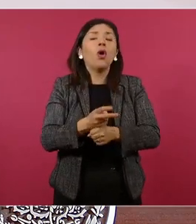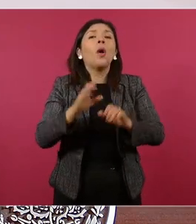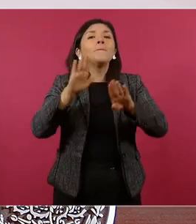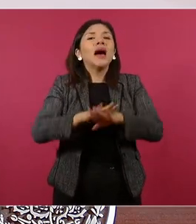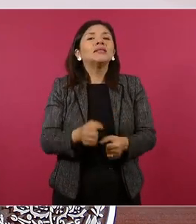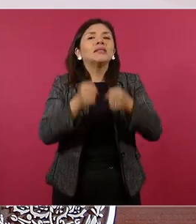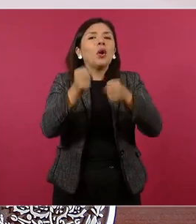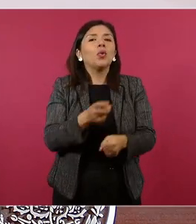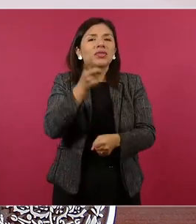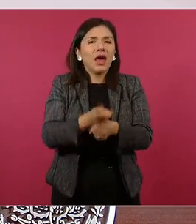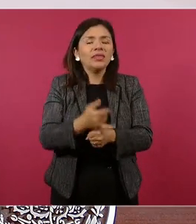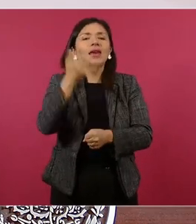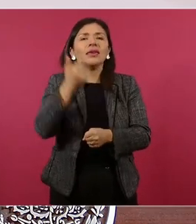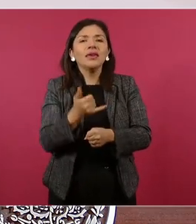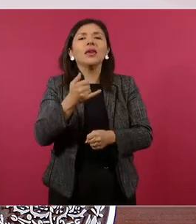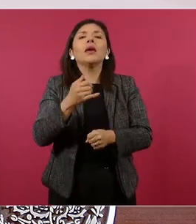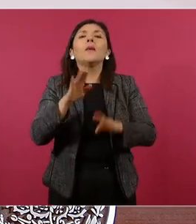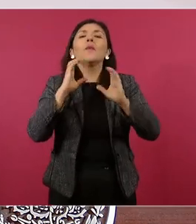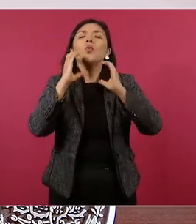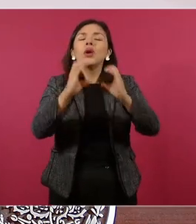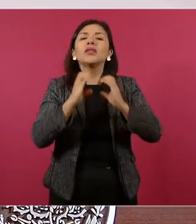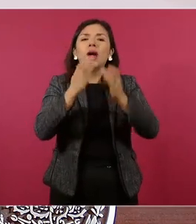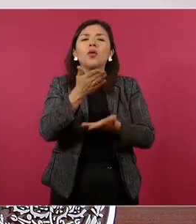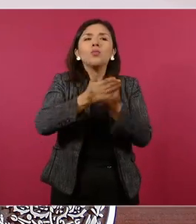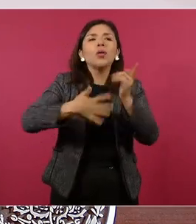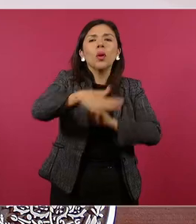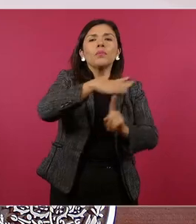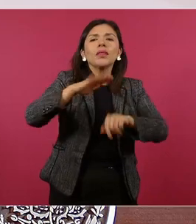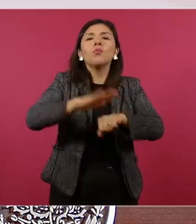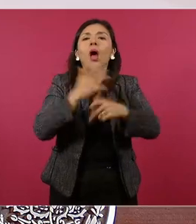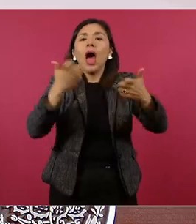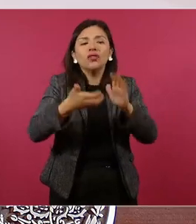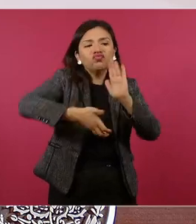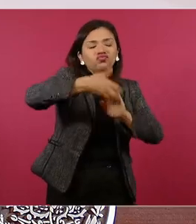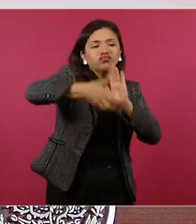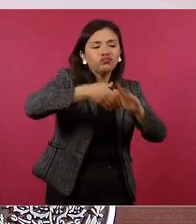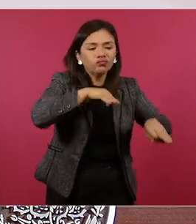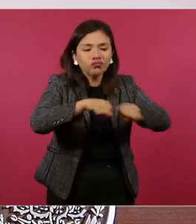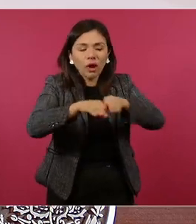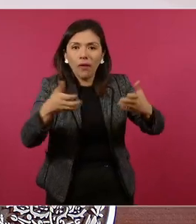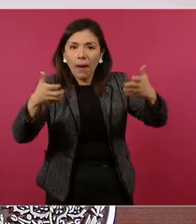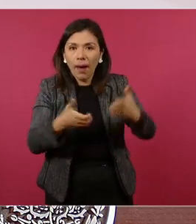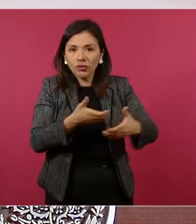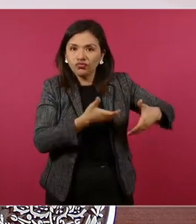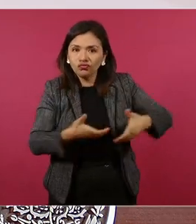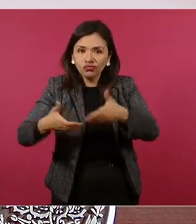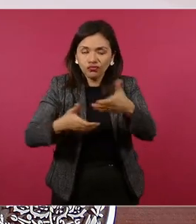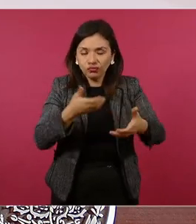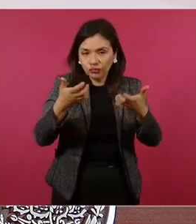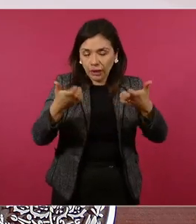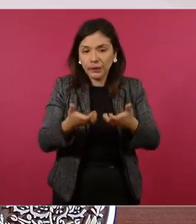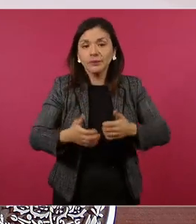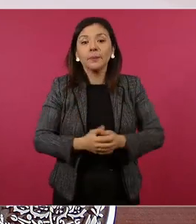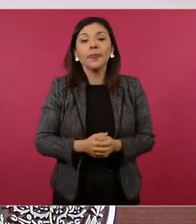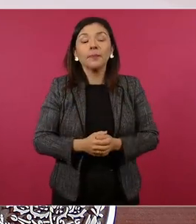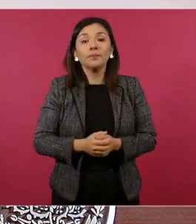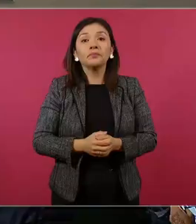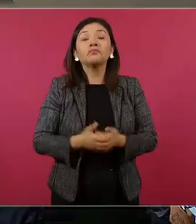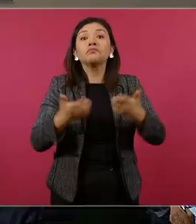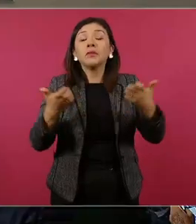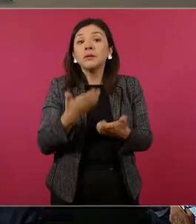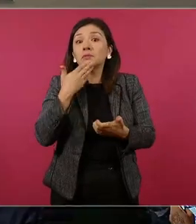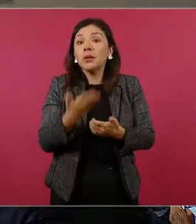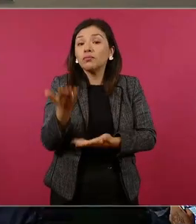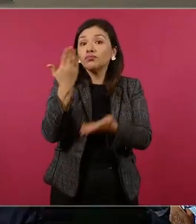cuatro la mitigación y compensación ambiental por la ejecución de las obras que llevamos a cabo eh En cuanto a los resultados y